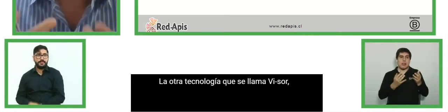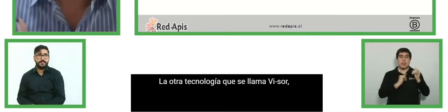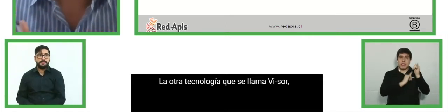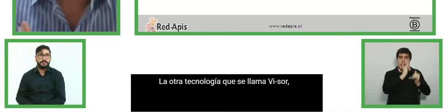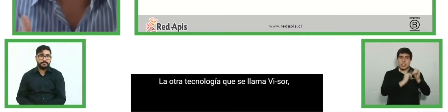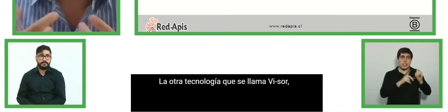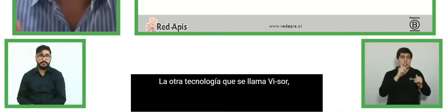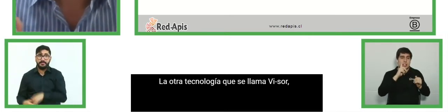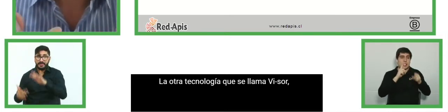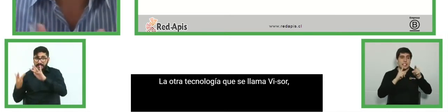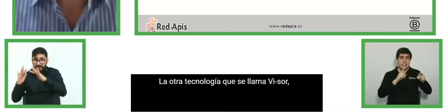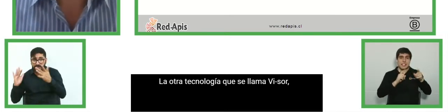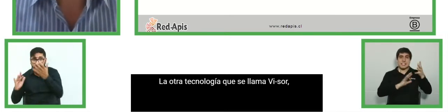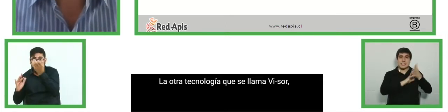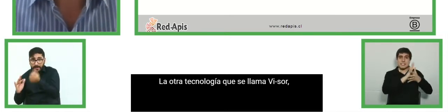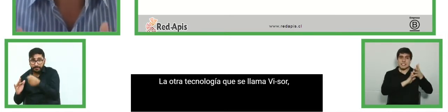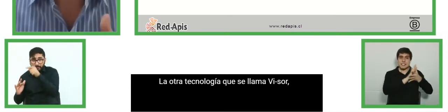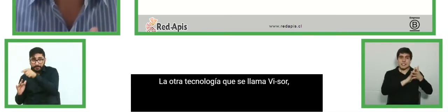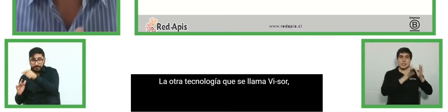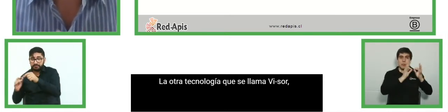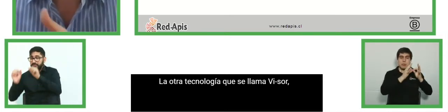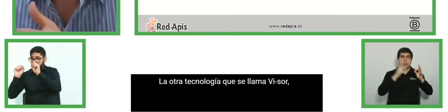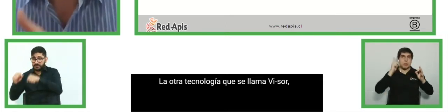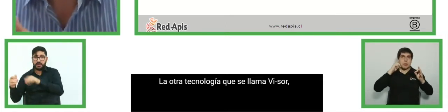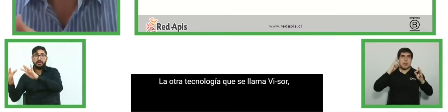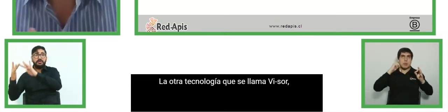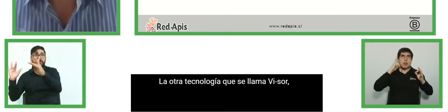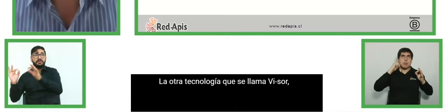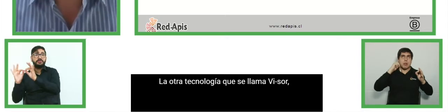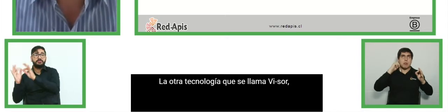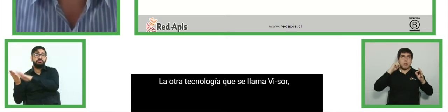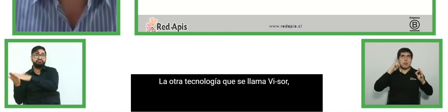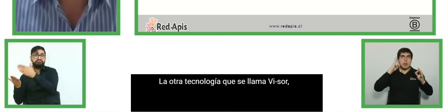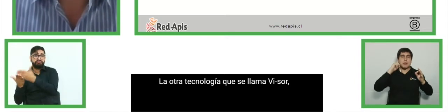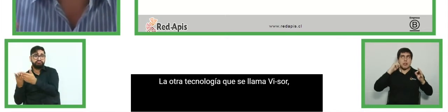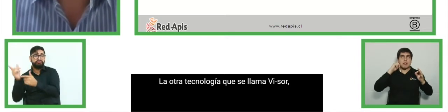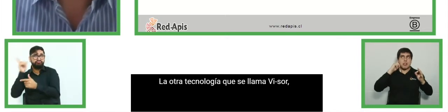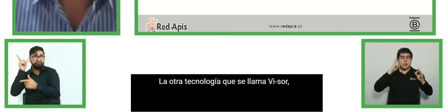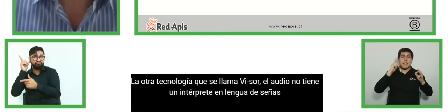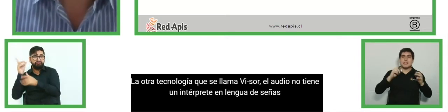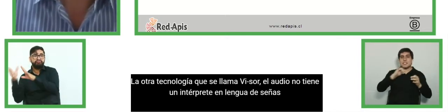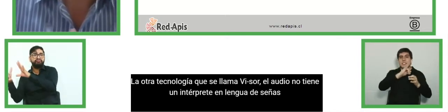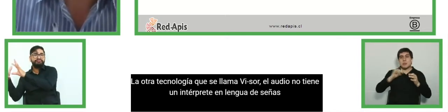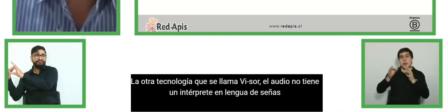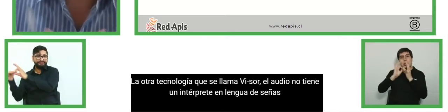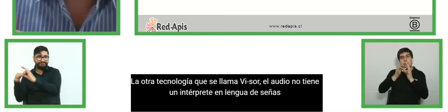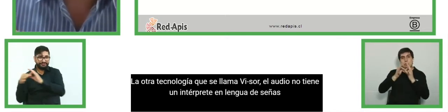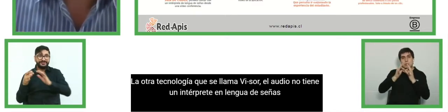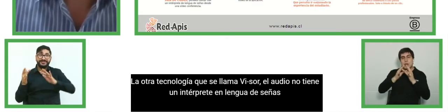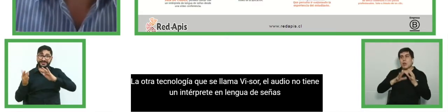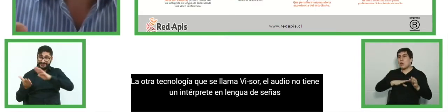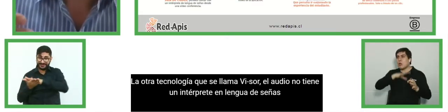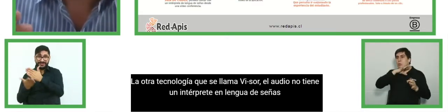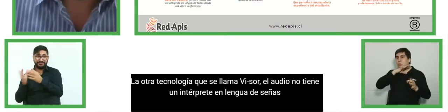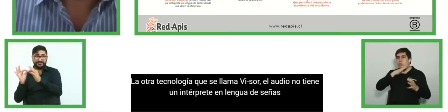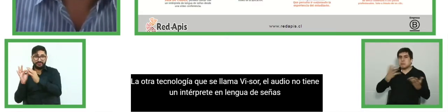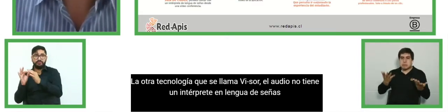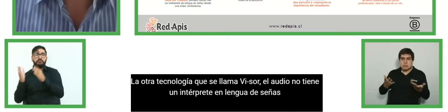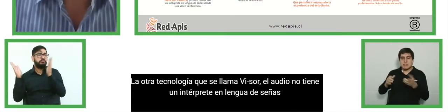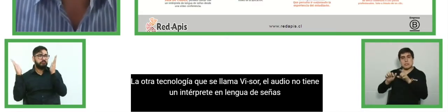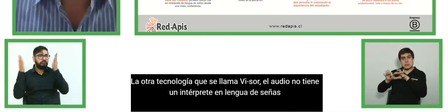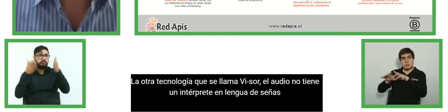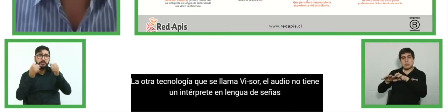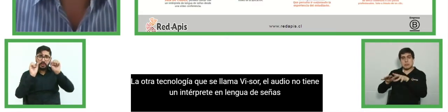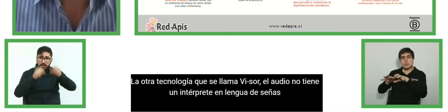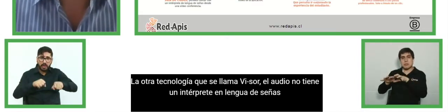ese intérprete escucha en tiempo real y le interpreta al estudiante a través de un dispositivo electrónico que puede ser un